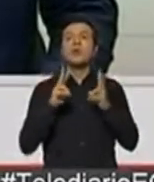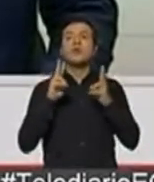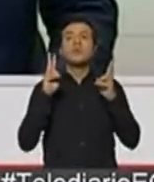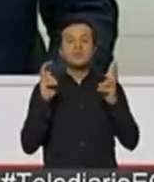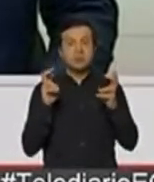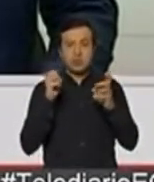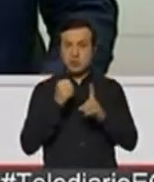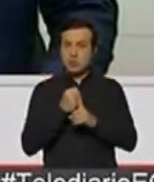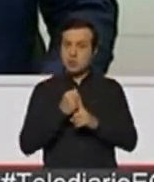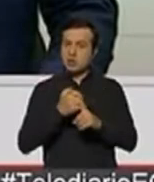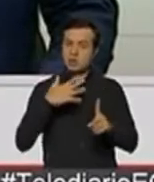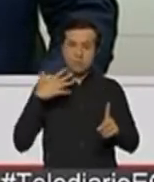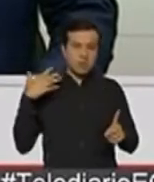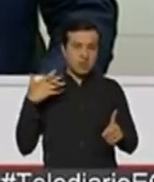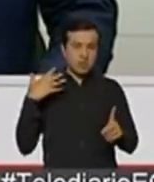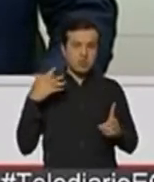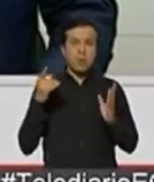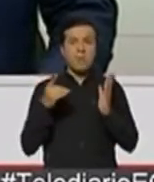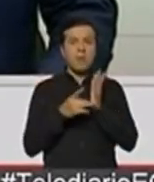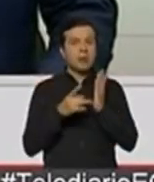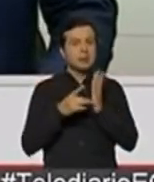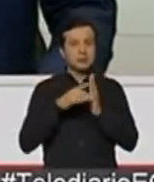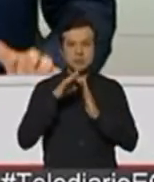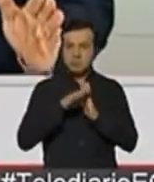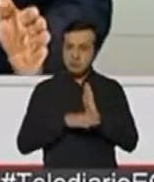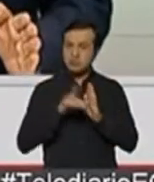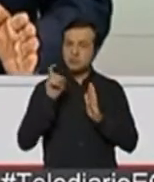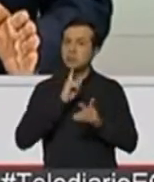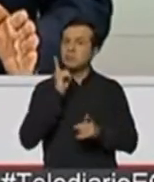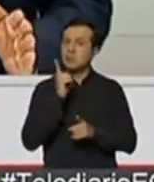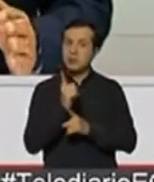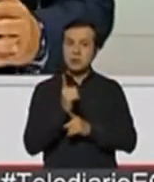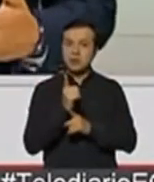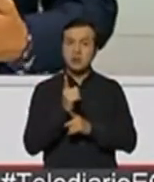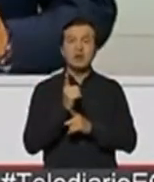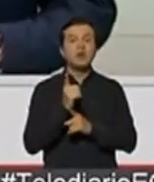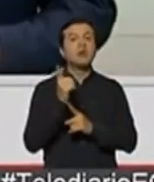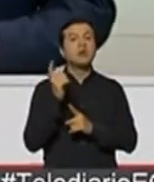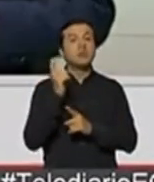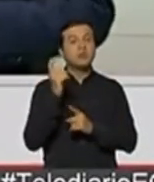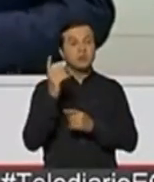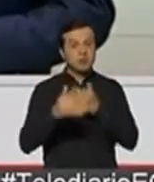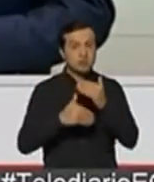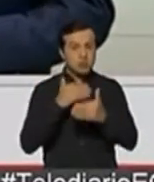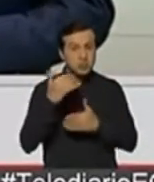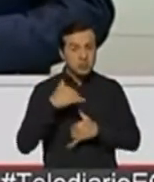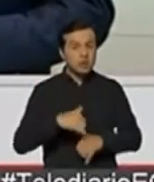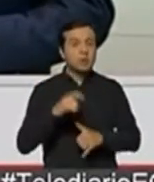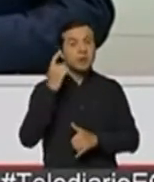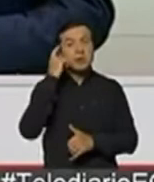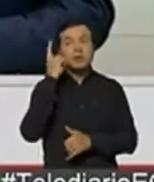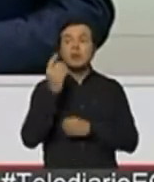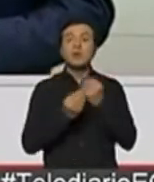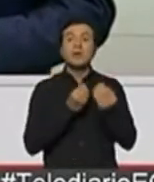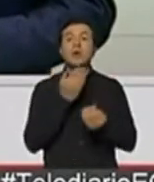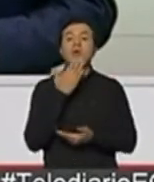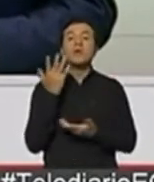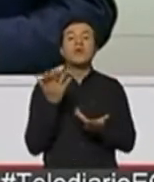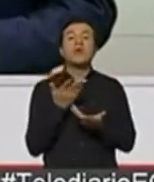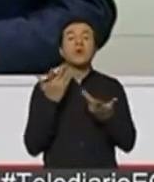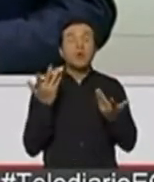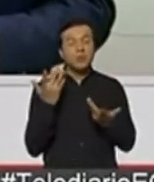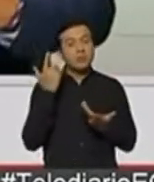el impacto del plástico. Yo creo que hay que discutir en el tema de finanzas verdes, avanzar con principios que nos permitan tener